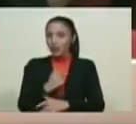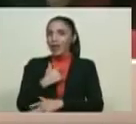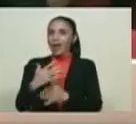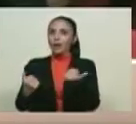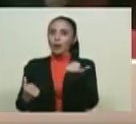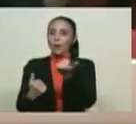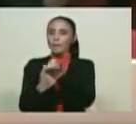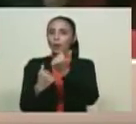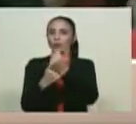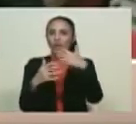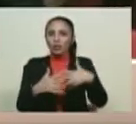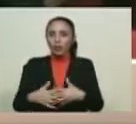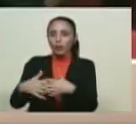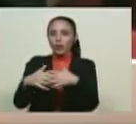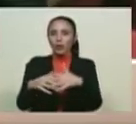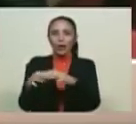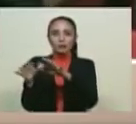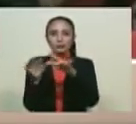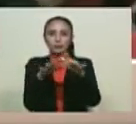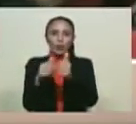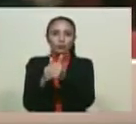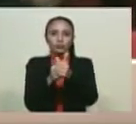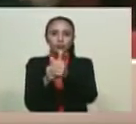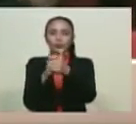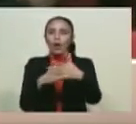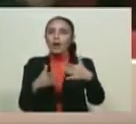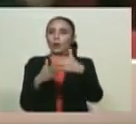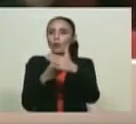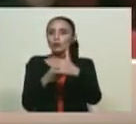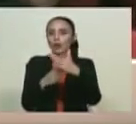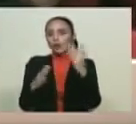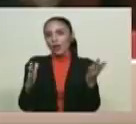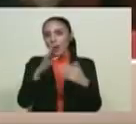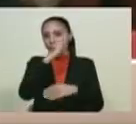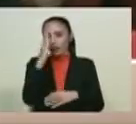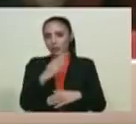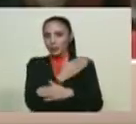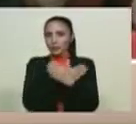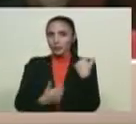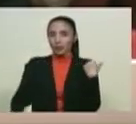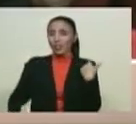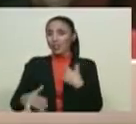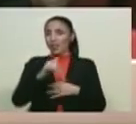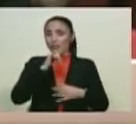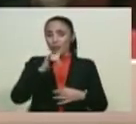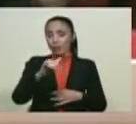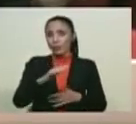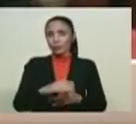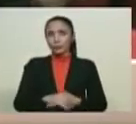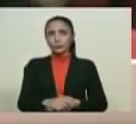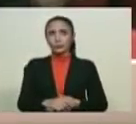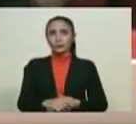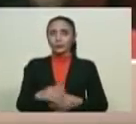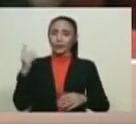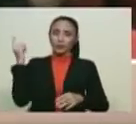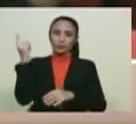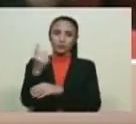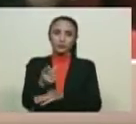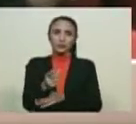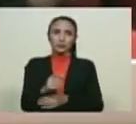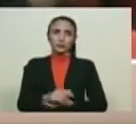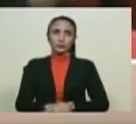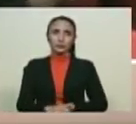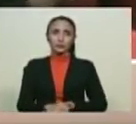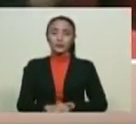detrás de la persecución criminal contra Lula da Silva. Desde Venezuela lo denunciamos. Y allá en la celda de 15